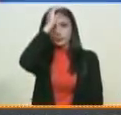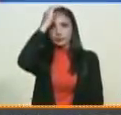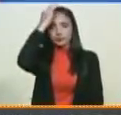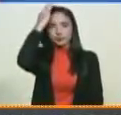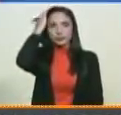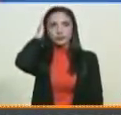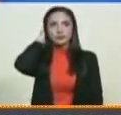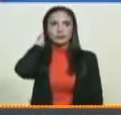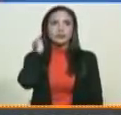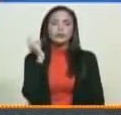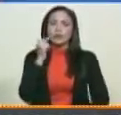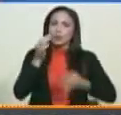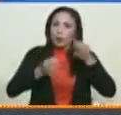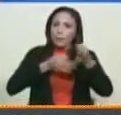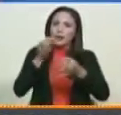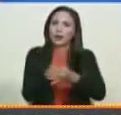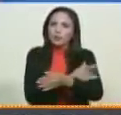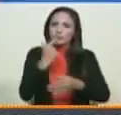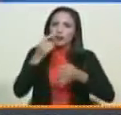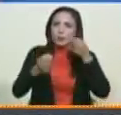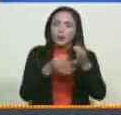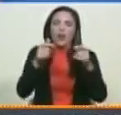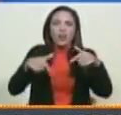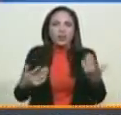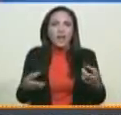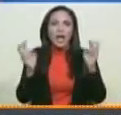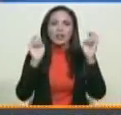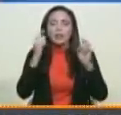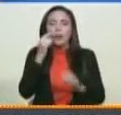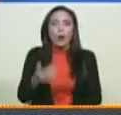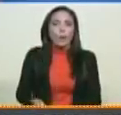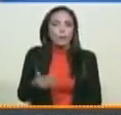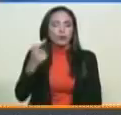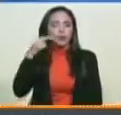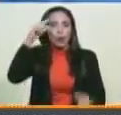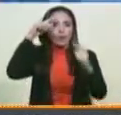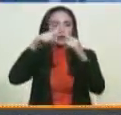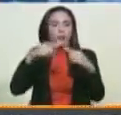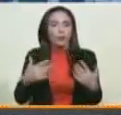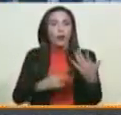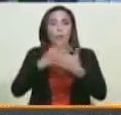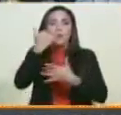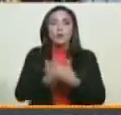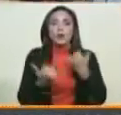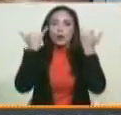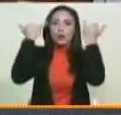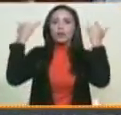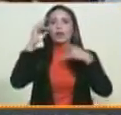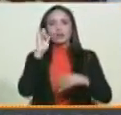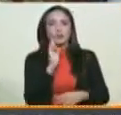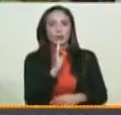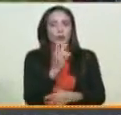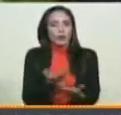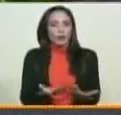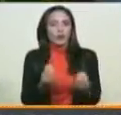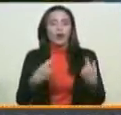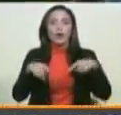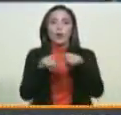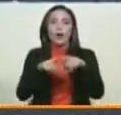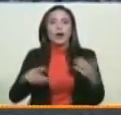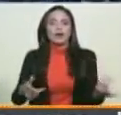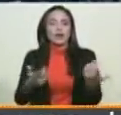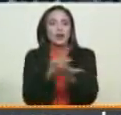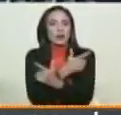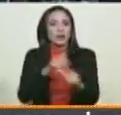estos espacios. Lo que está en juego acá es el proyecto de Simón Bolívar, es el proyecto de nuestros